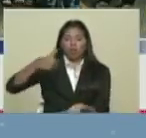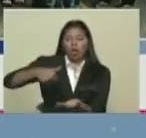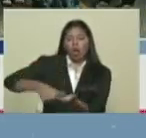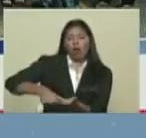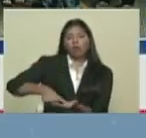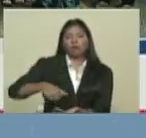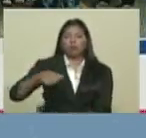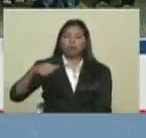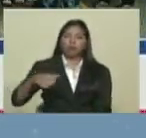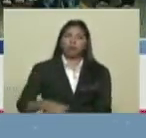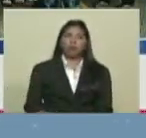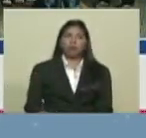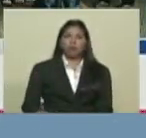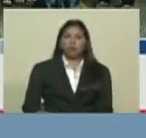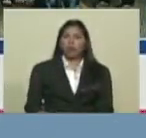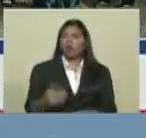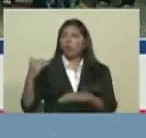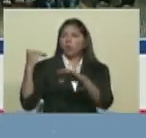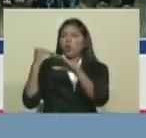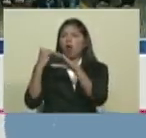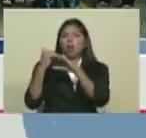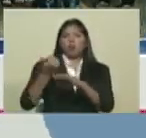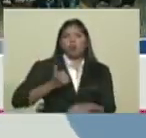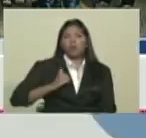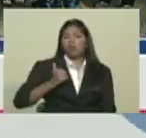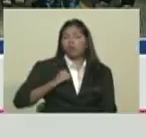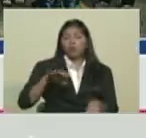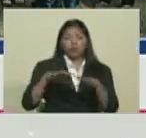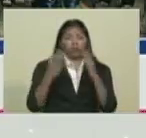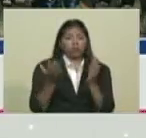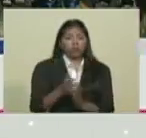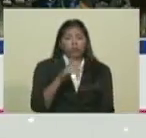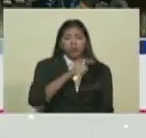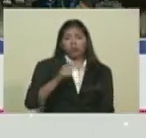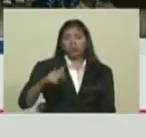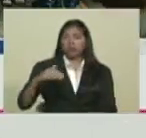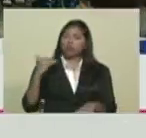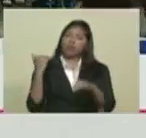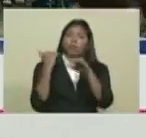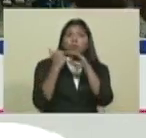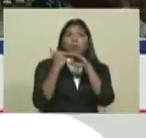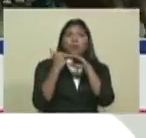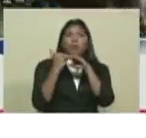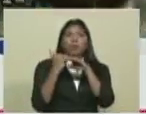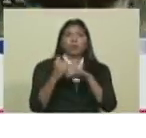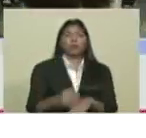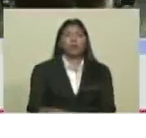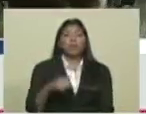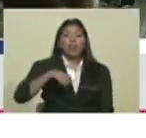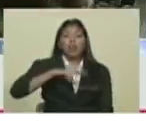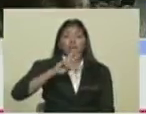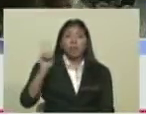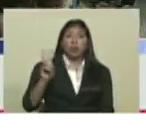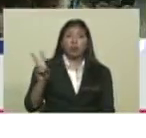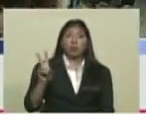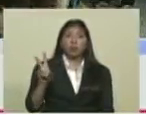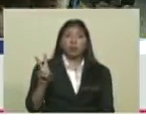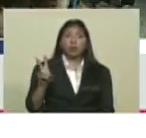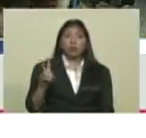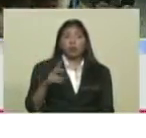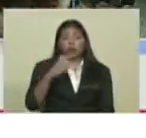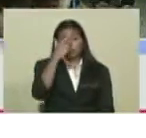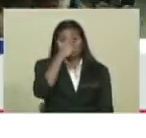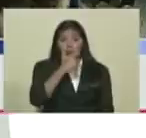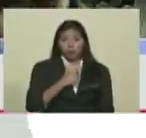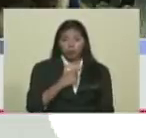igual a cualquier ser humano, a cualquier ciudadano de esta tierra. Es un acto maravilloso. En Venezuela, el soberano